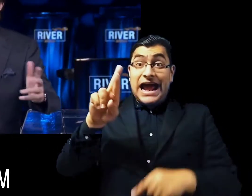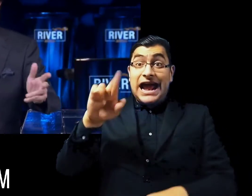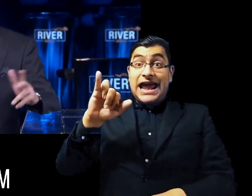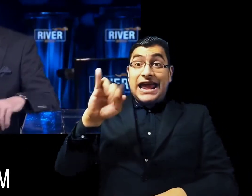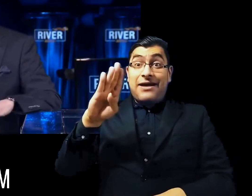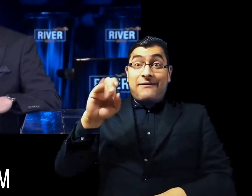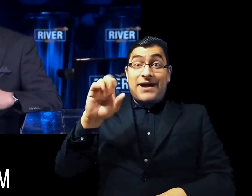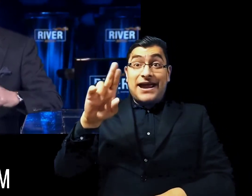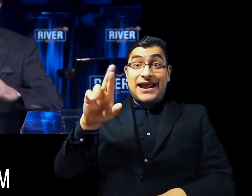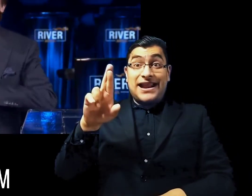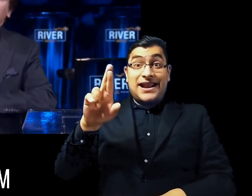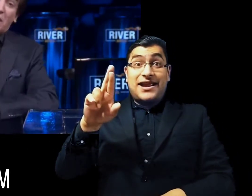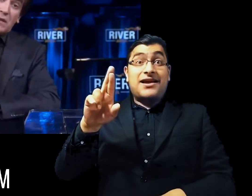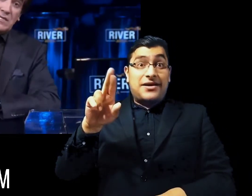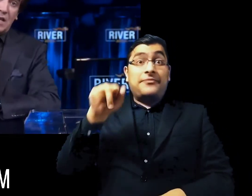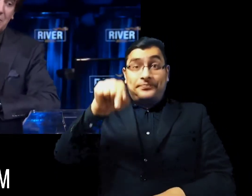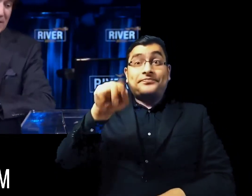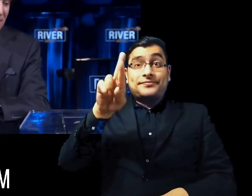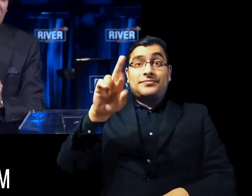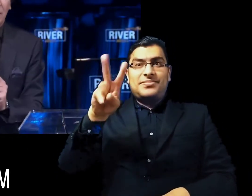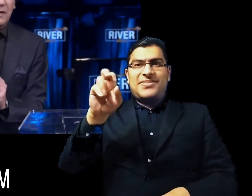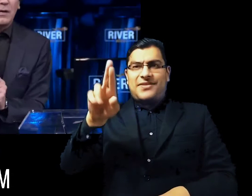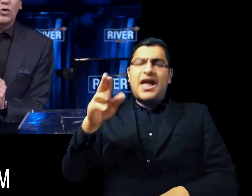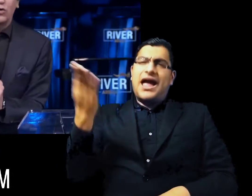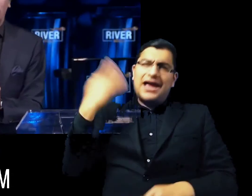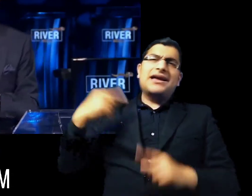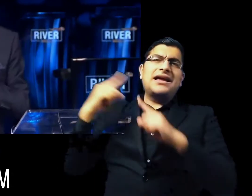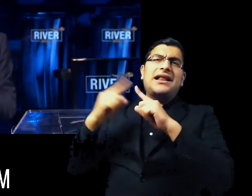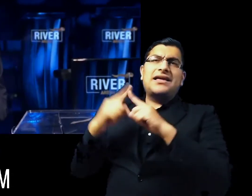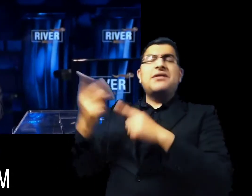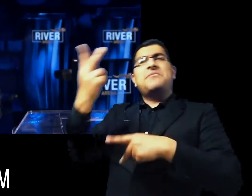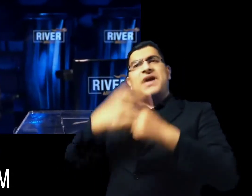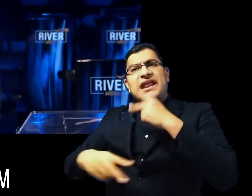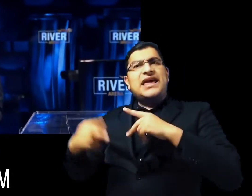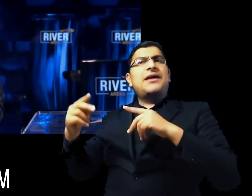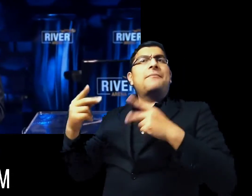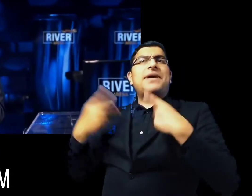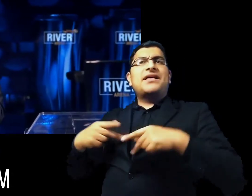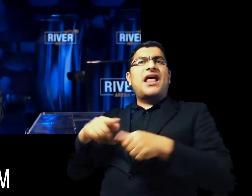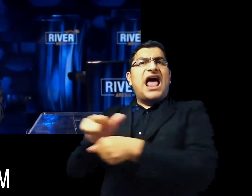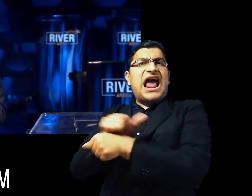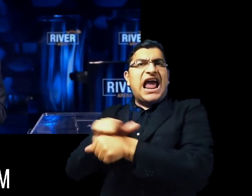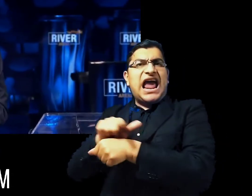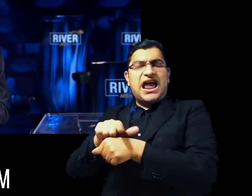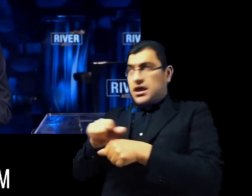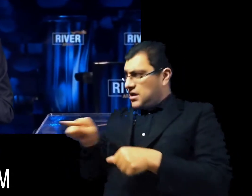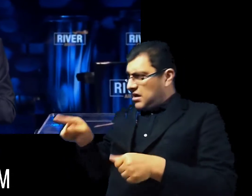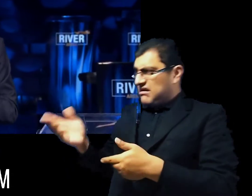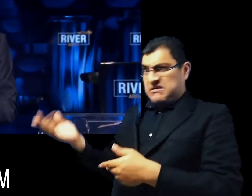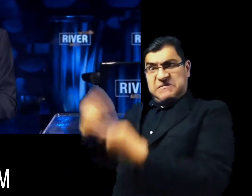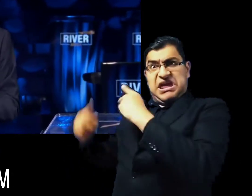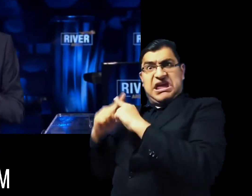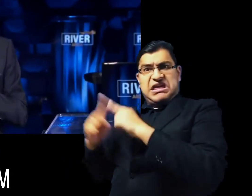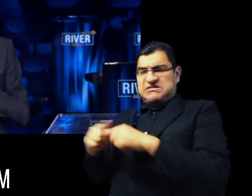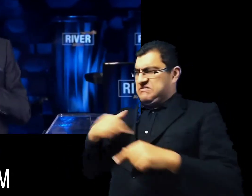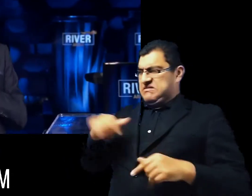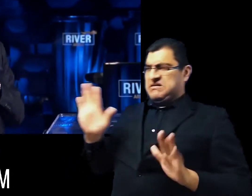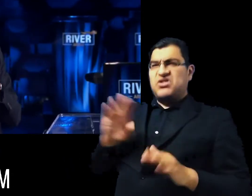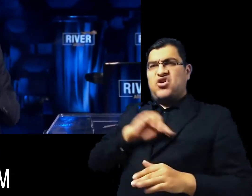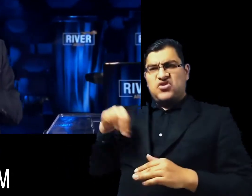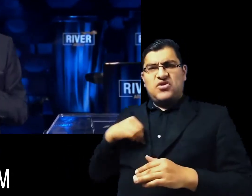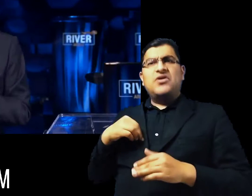en un momento esta dama me dice, allá en nuestra iglesia empezaron a venir los homosexuales. Yo le digo, ajá. Me dice, sí,